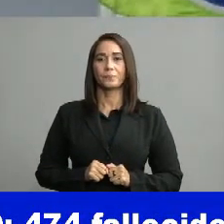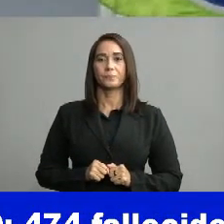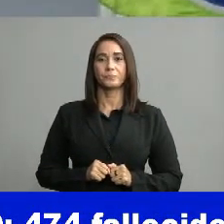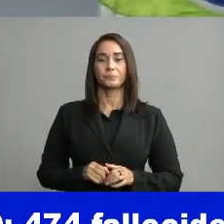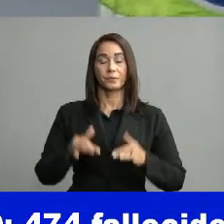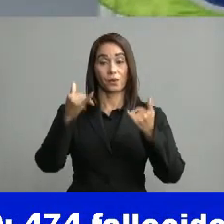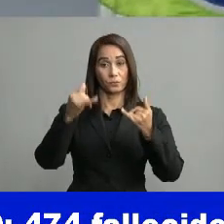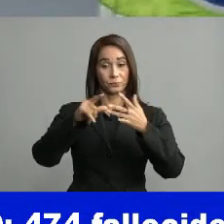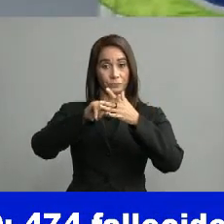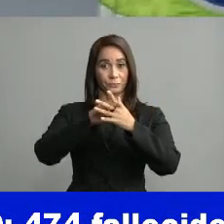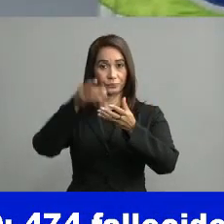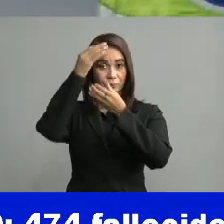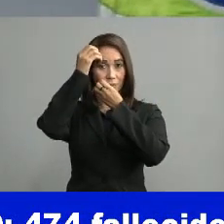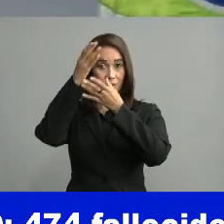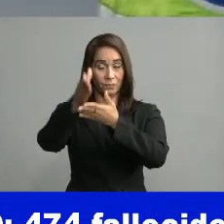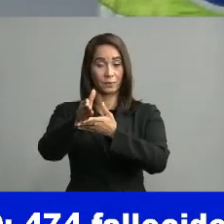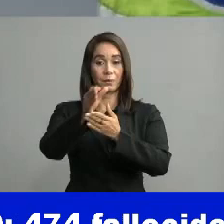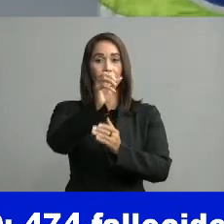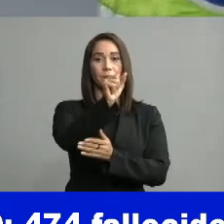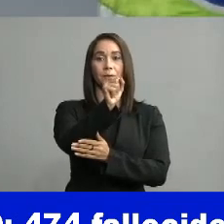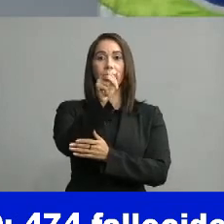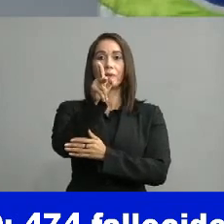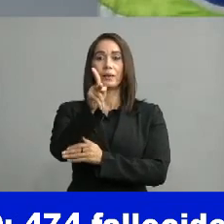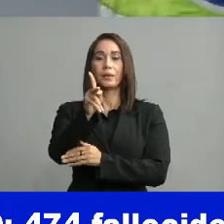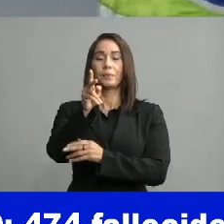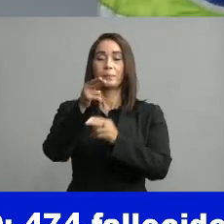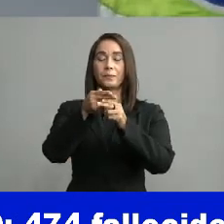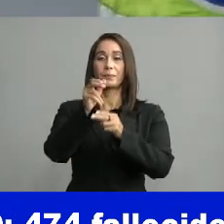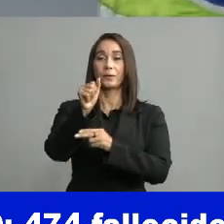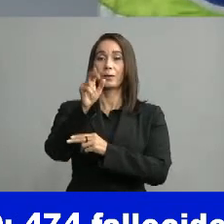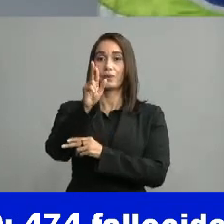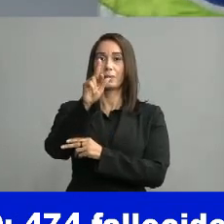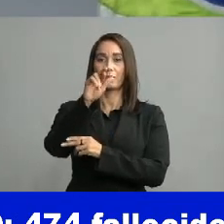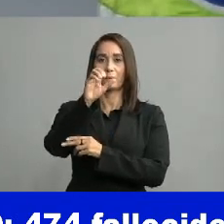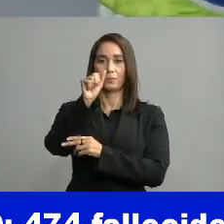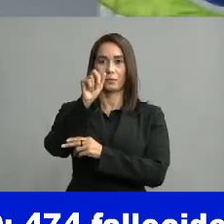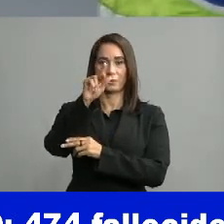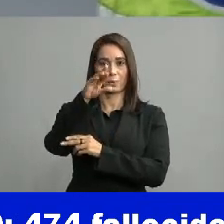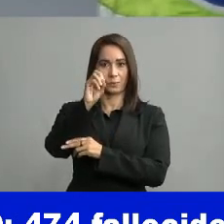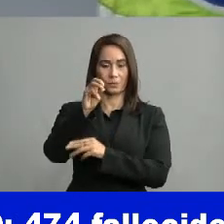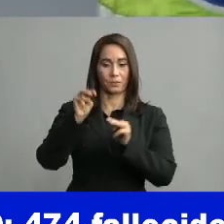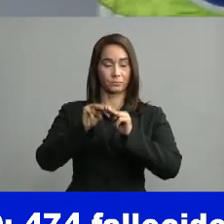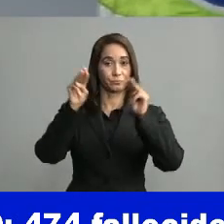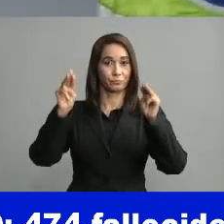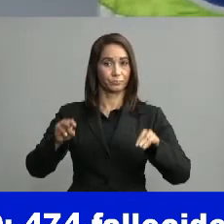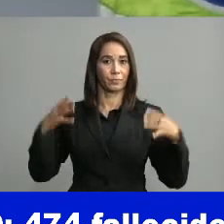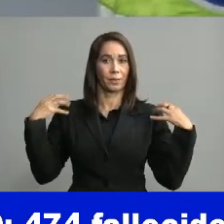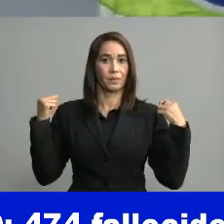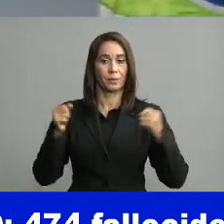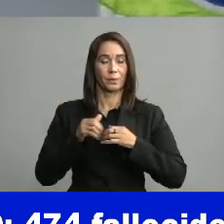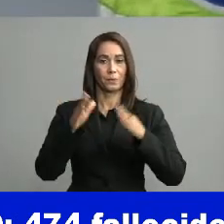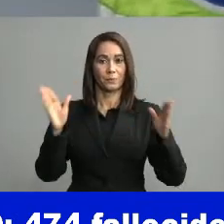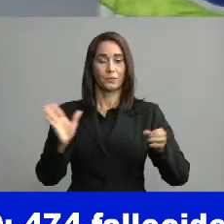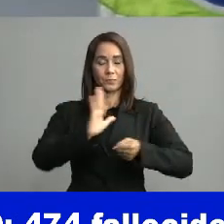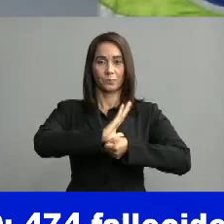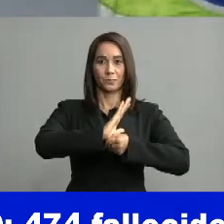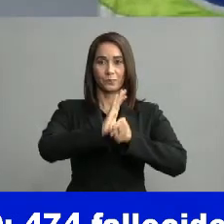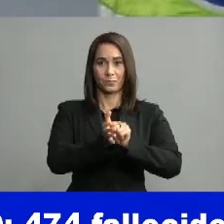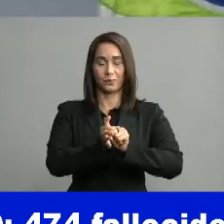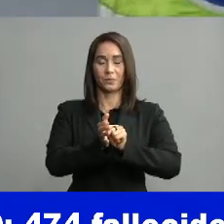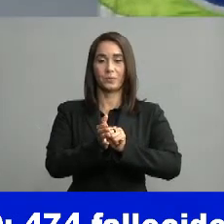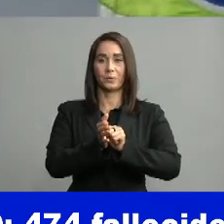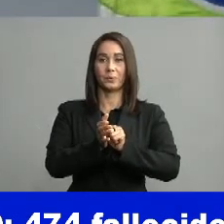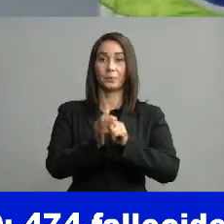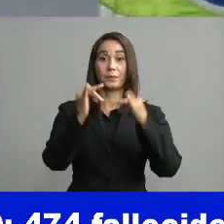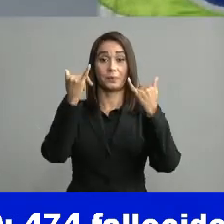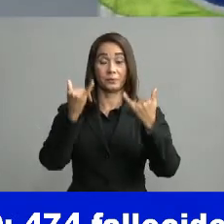Iniciamos informando que la plataforma Aurora, Ministerio de Salud Pública COVID-19, ha